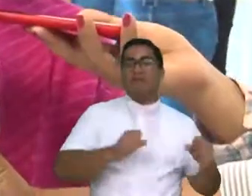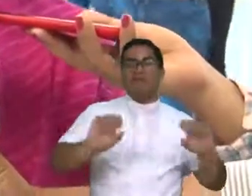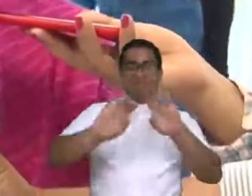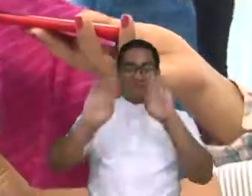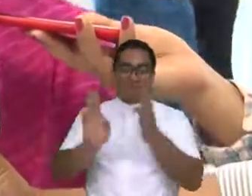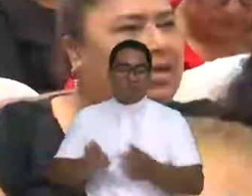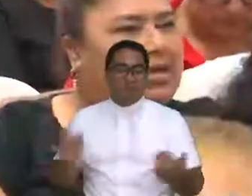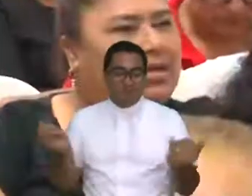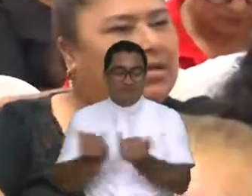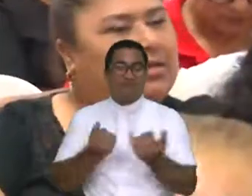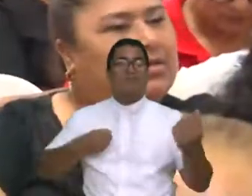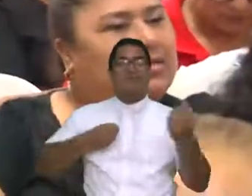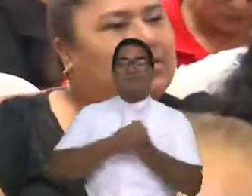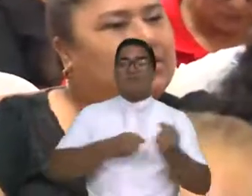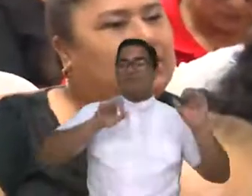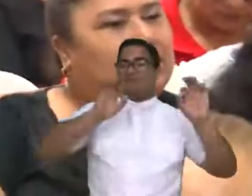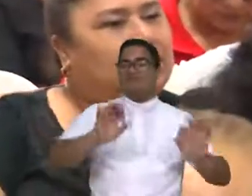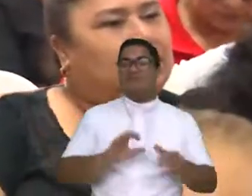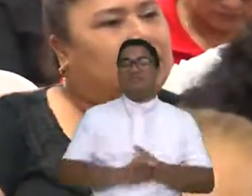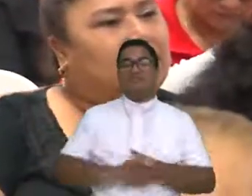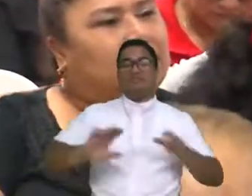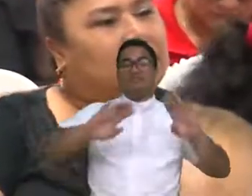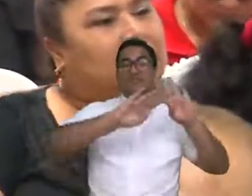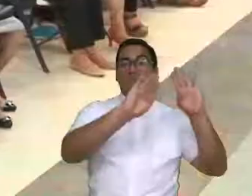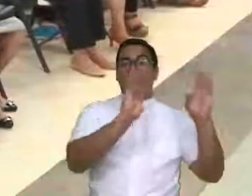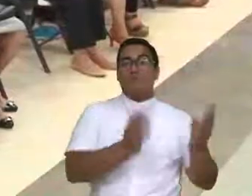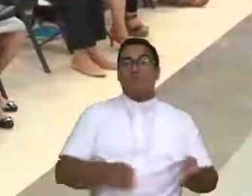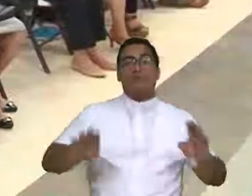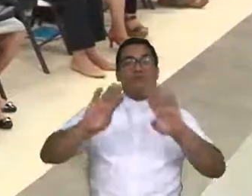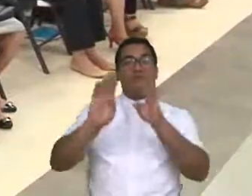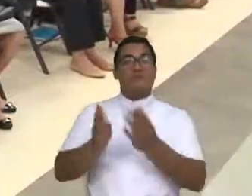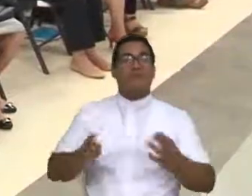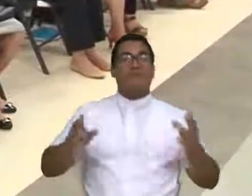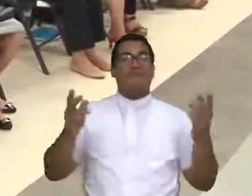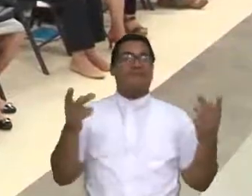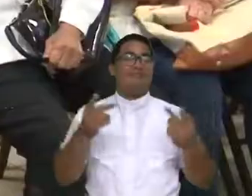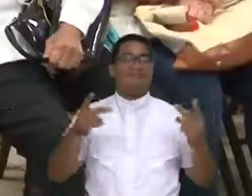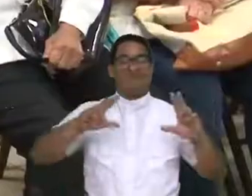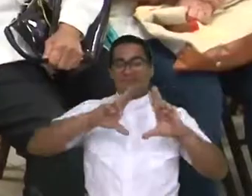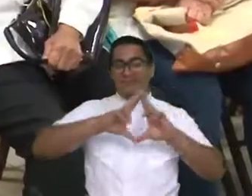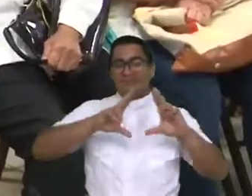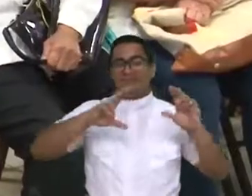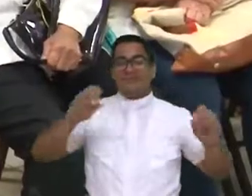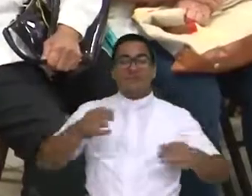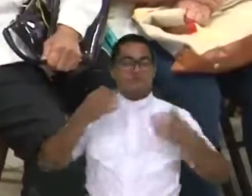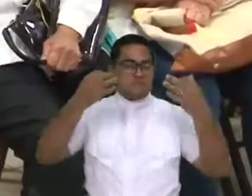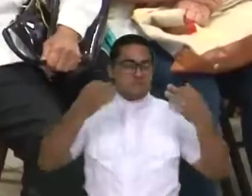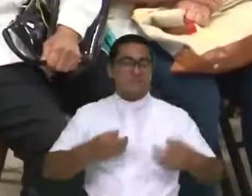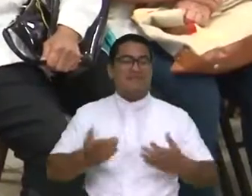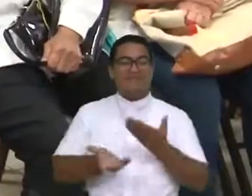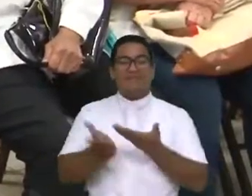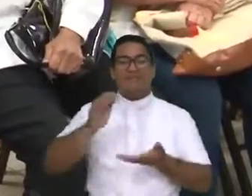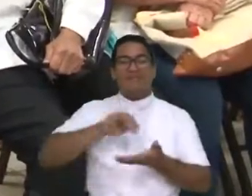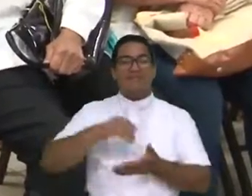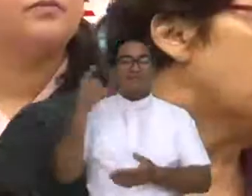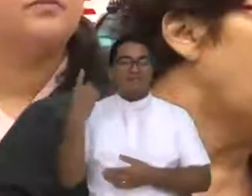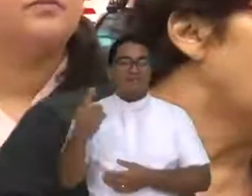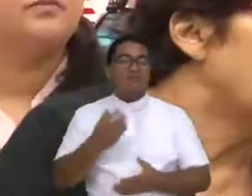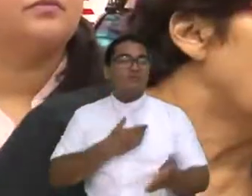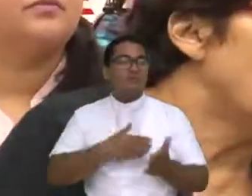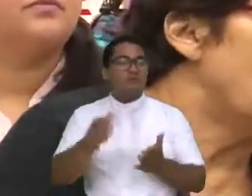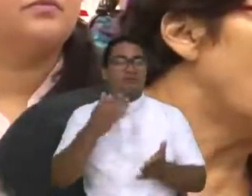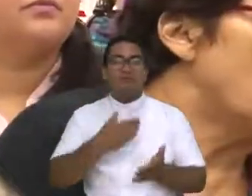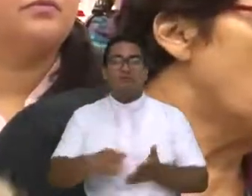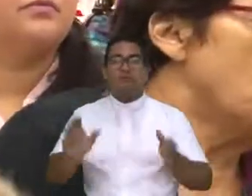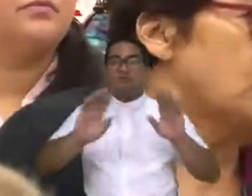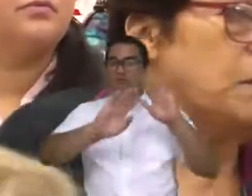apoyándonos, esa es la verdad. Las mujeres nicaragüenses conmemoran esta fecha viviendo un proceso de restitución de derechos que les ha facilitado el acceso